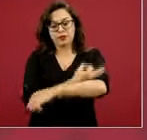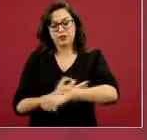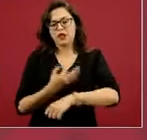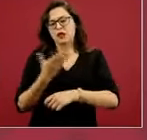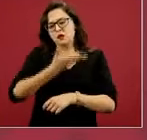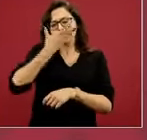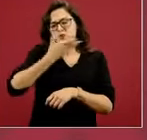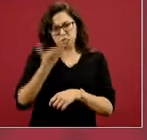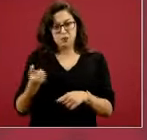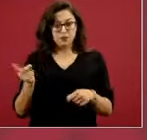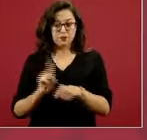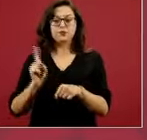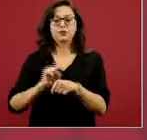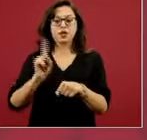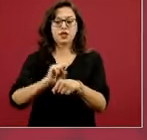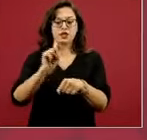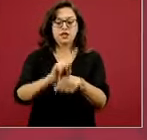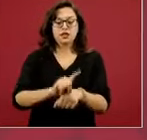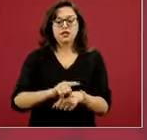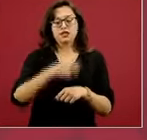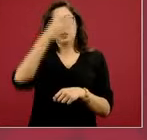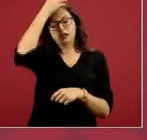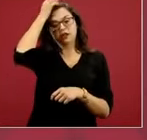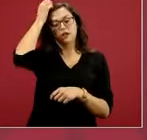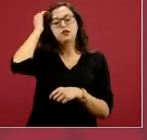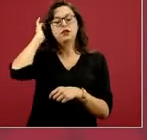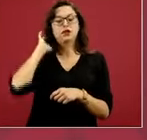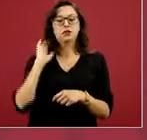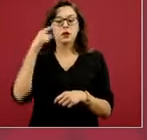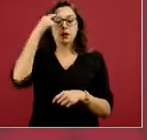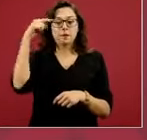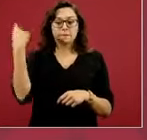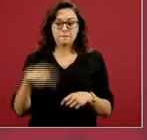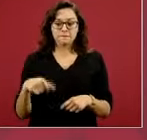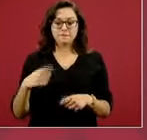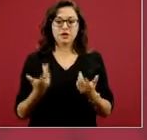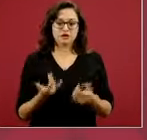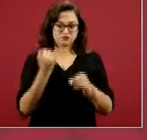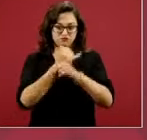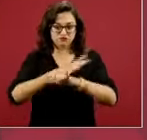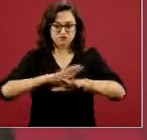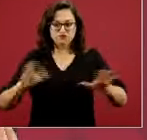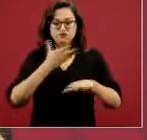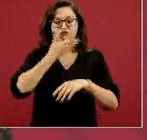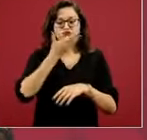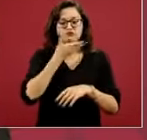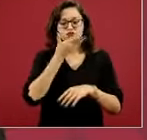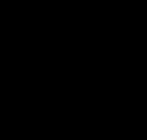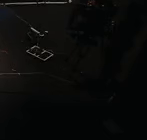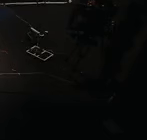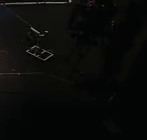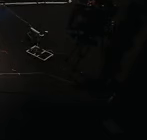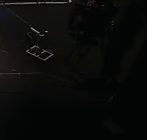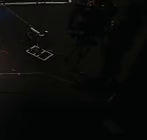diaria que todos los días para la actualización del informe técnico de